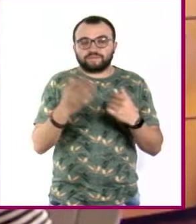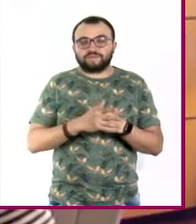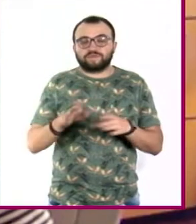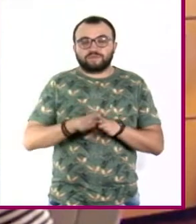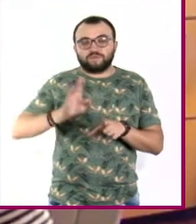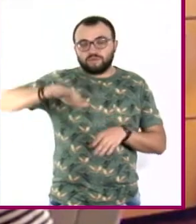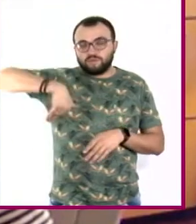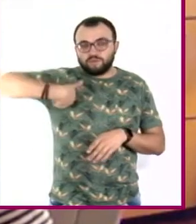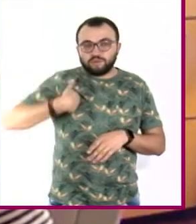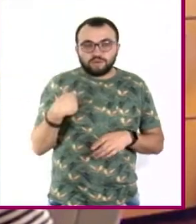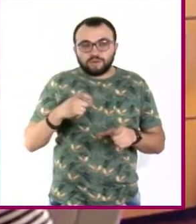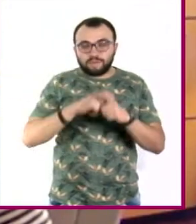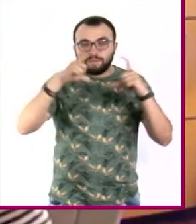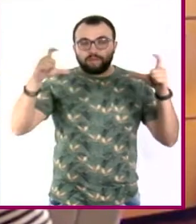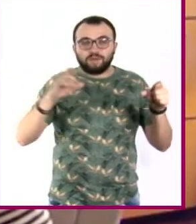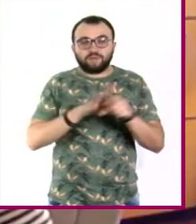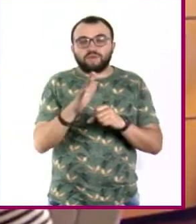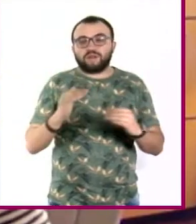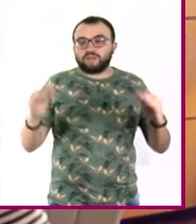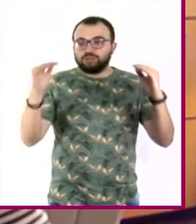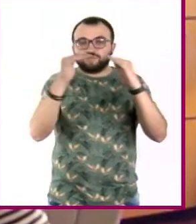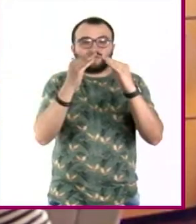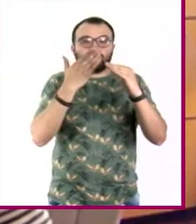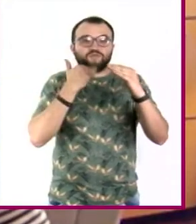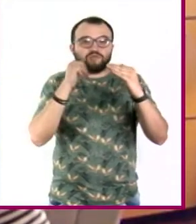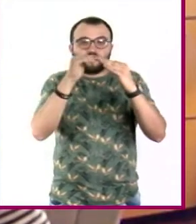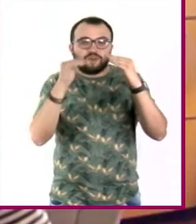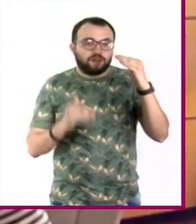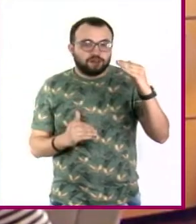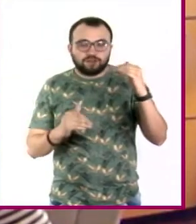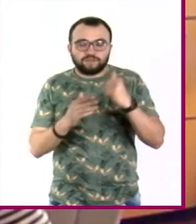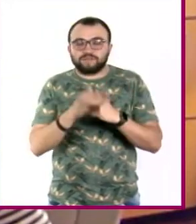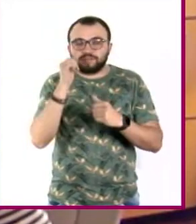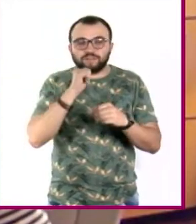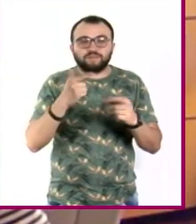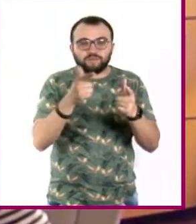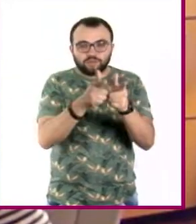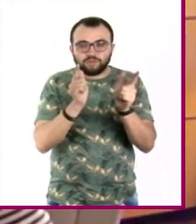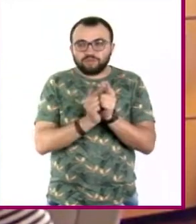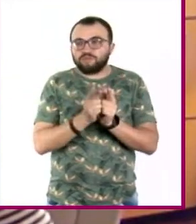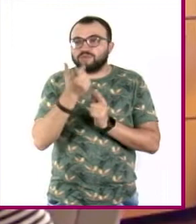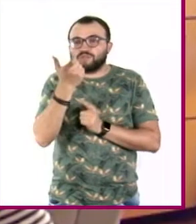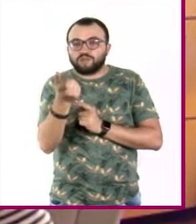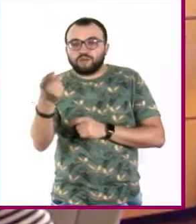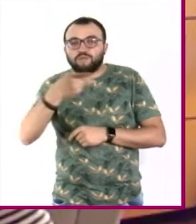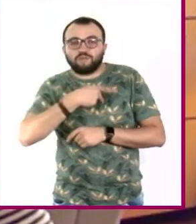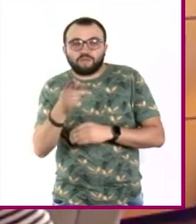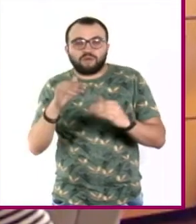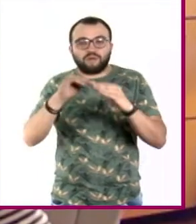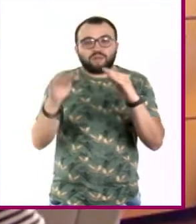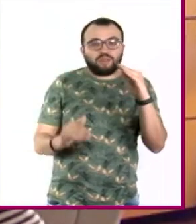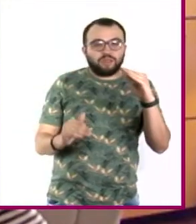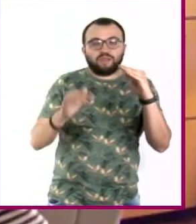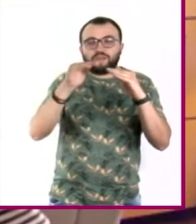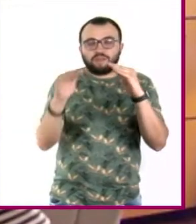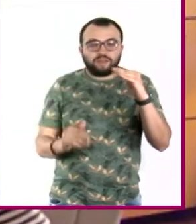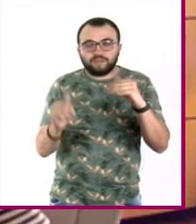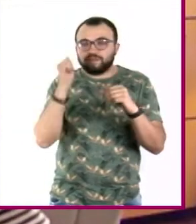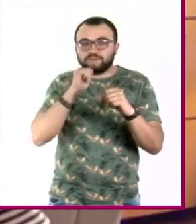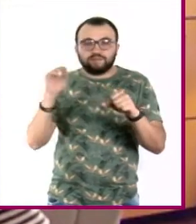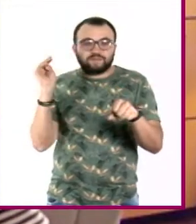exacerba o aumenta las desigualdades entre distintos grupos socioeconómicos, grupos sociales, en